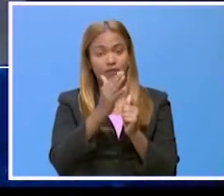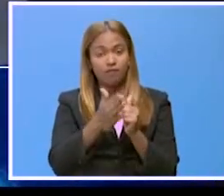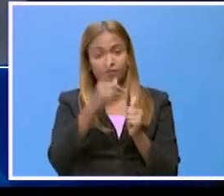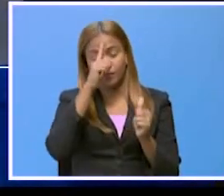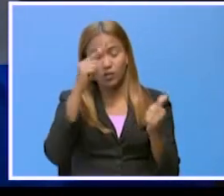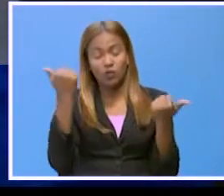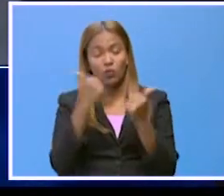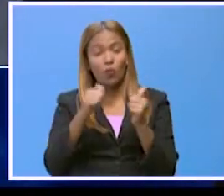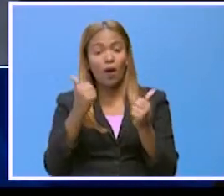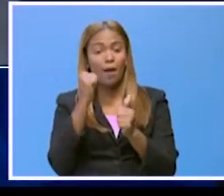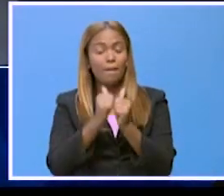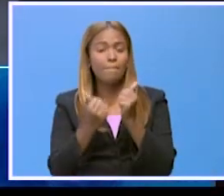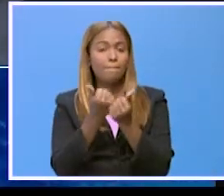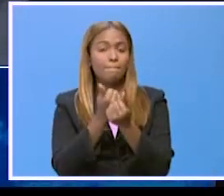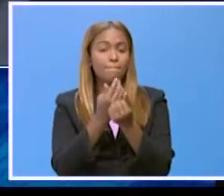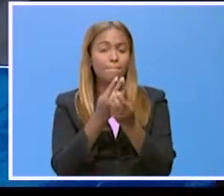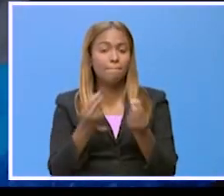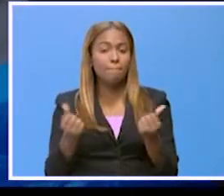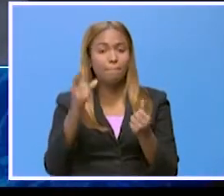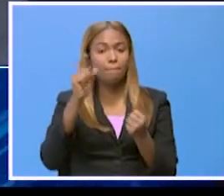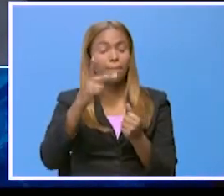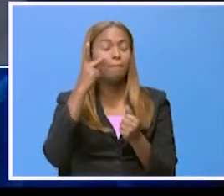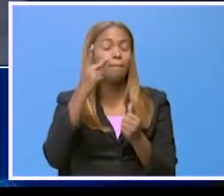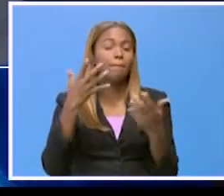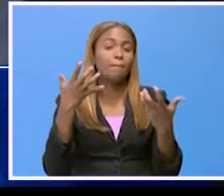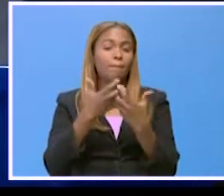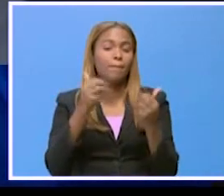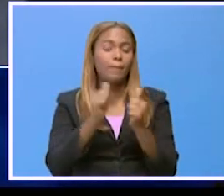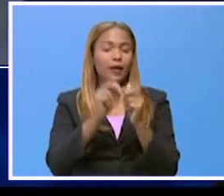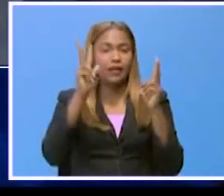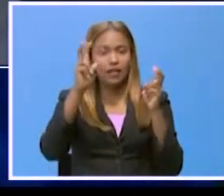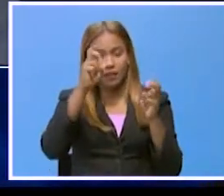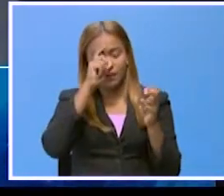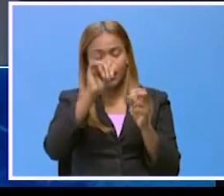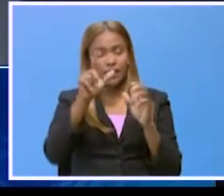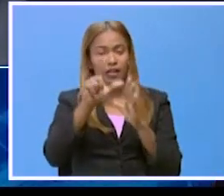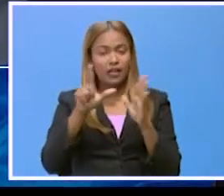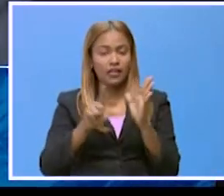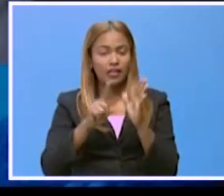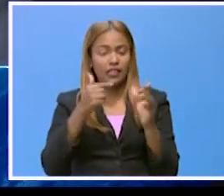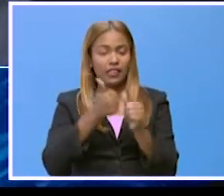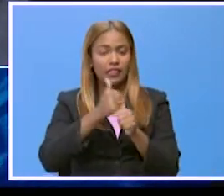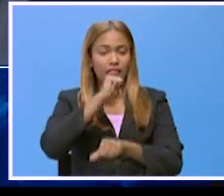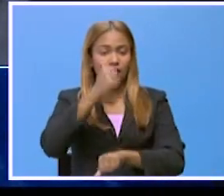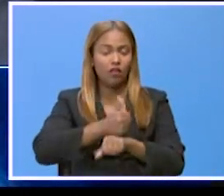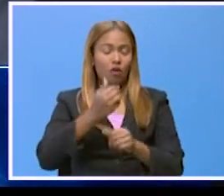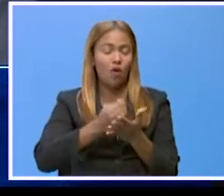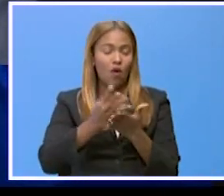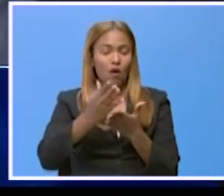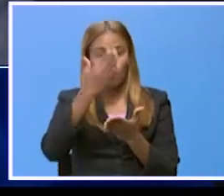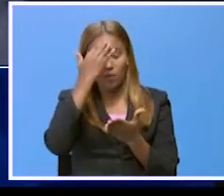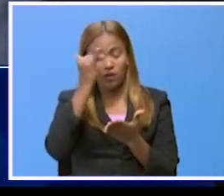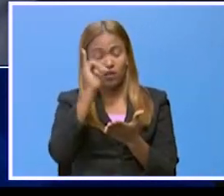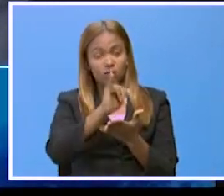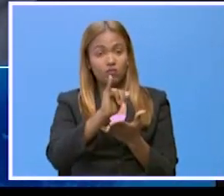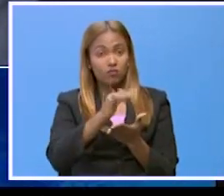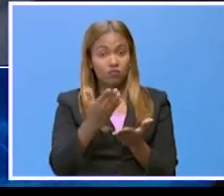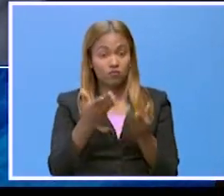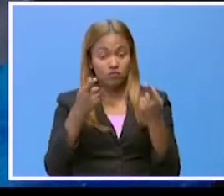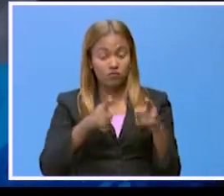cualquier solución tendrá que ver con temas de la deuda de compras y contrataciones y su prohibición